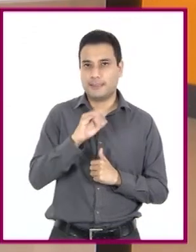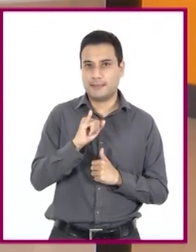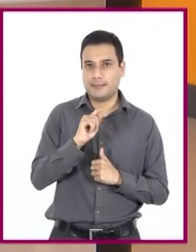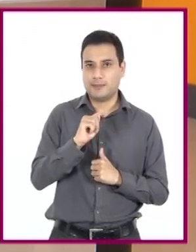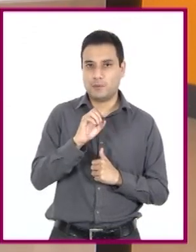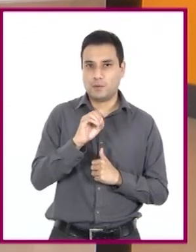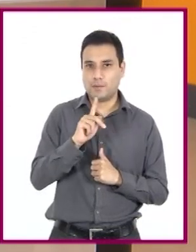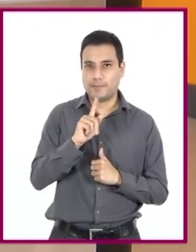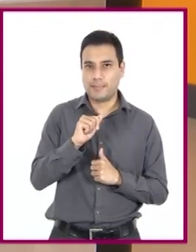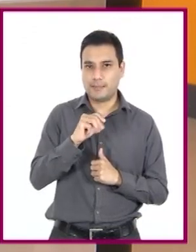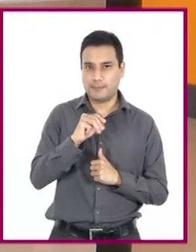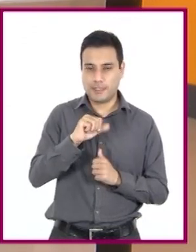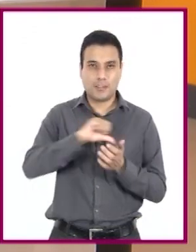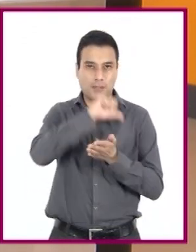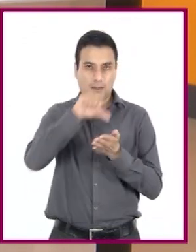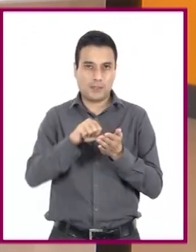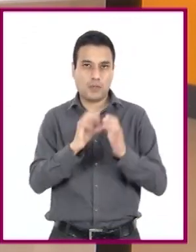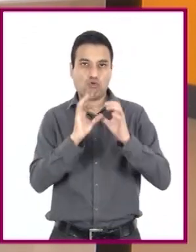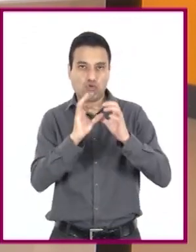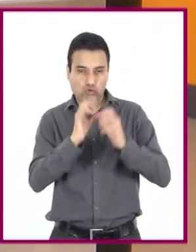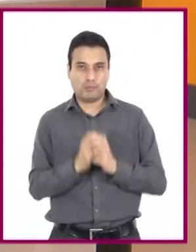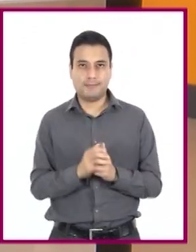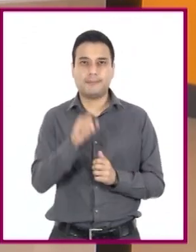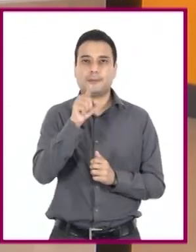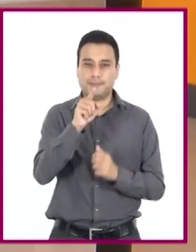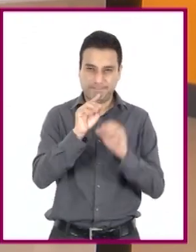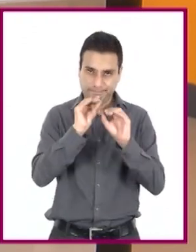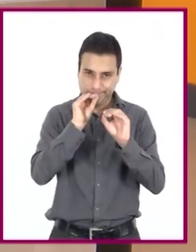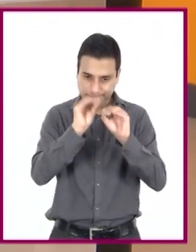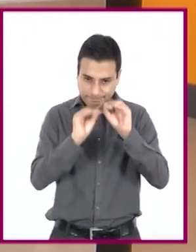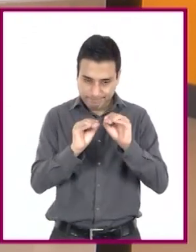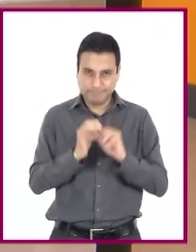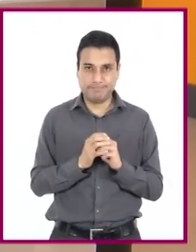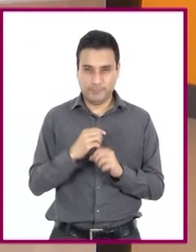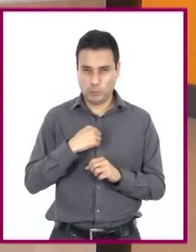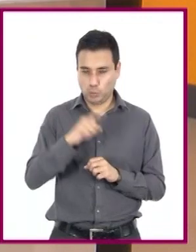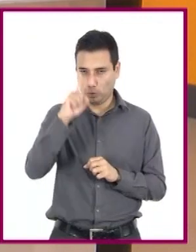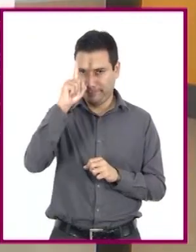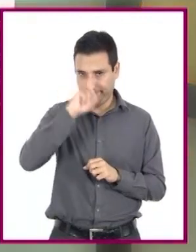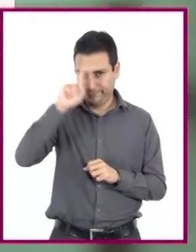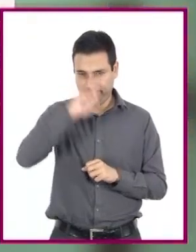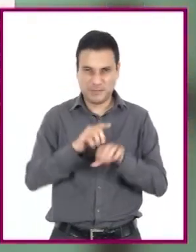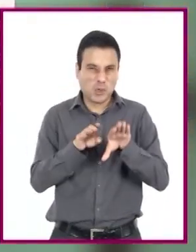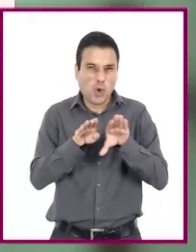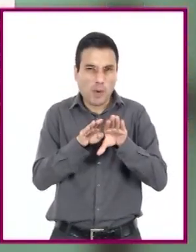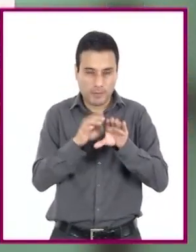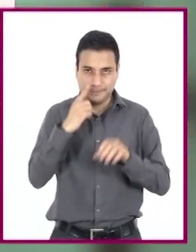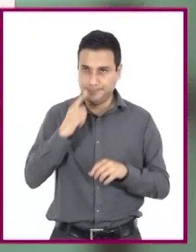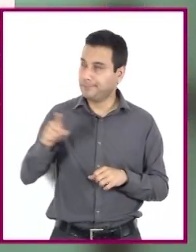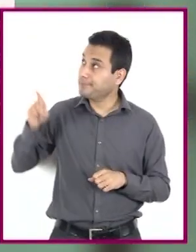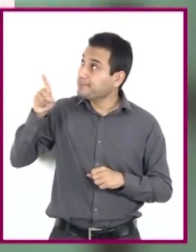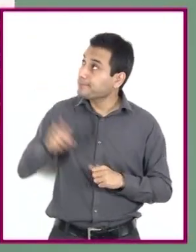citoplasma y núcleo. Y para ello le sugerimos el siguiente formato.